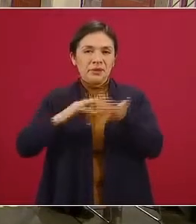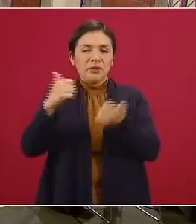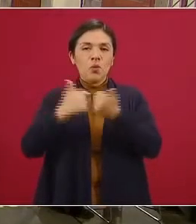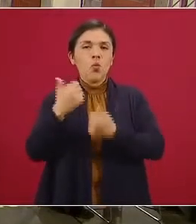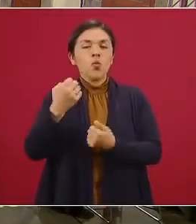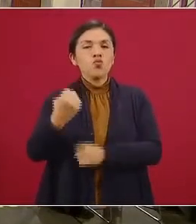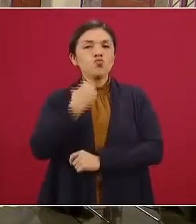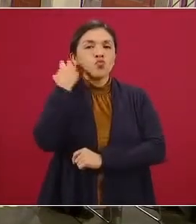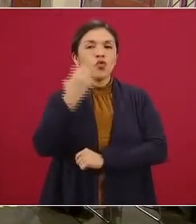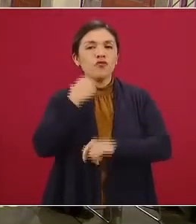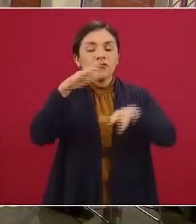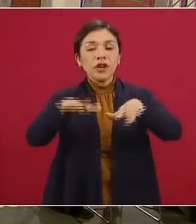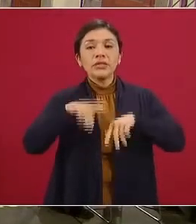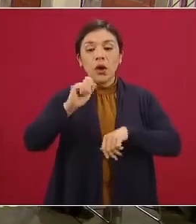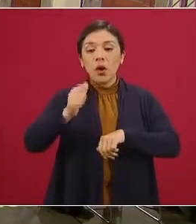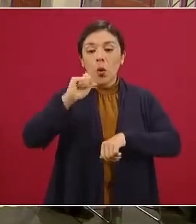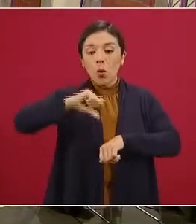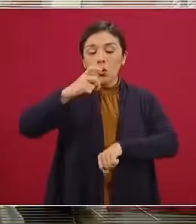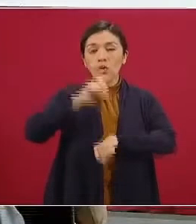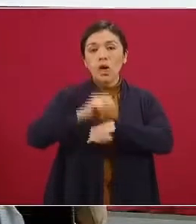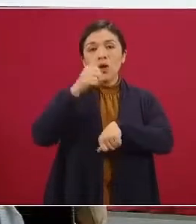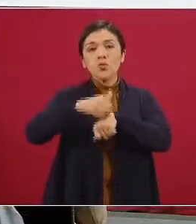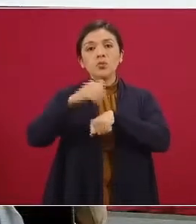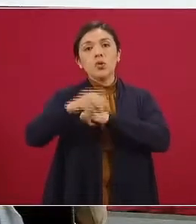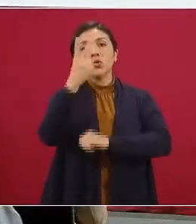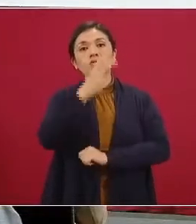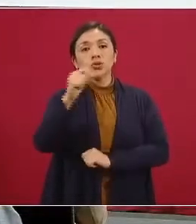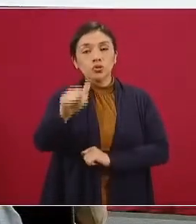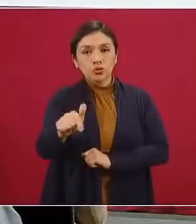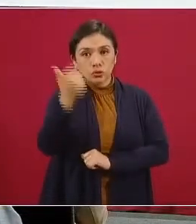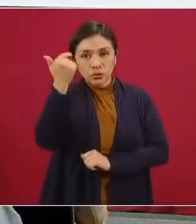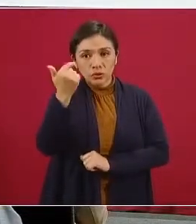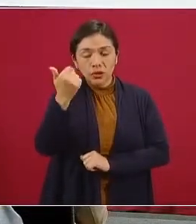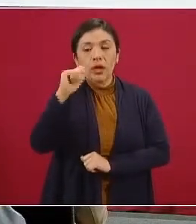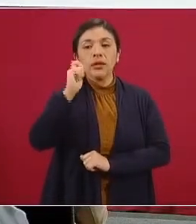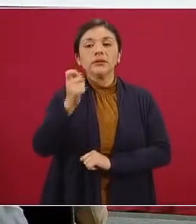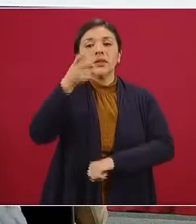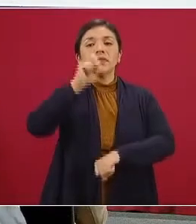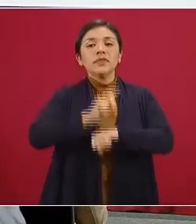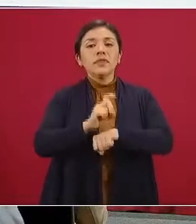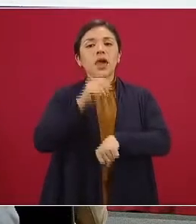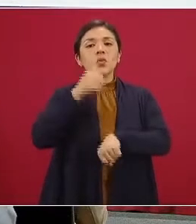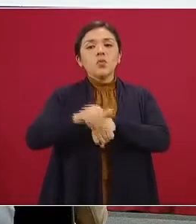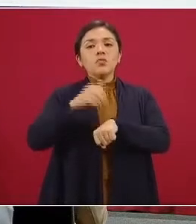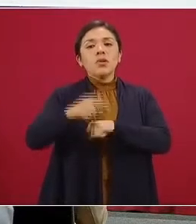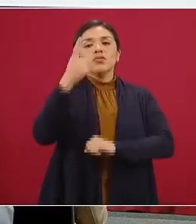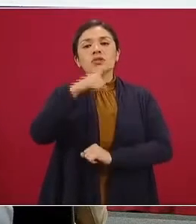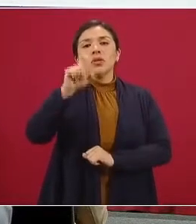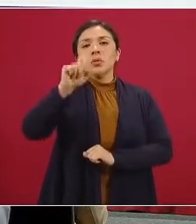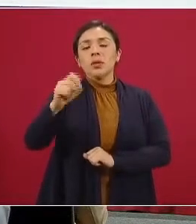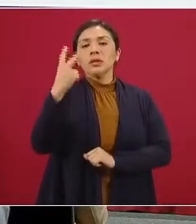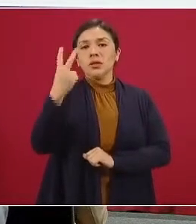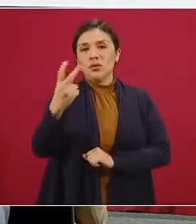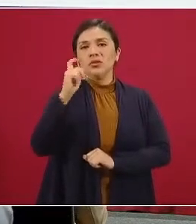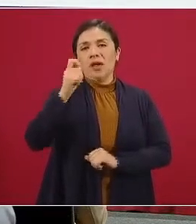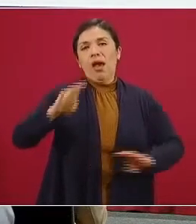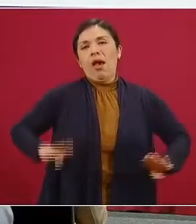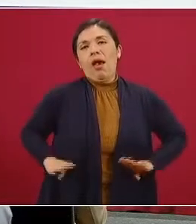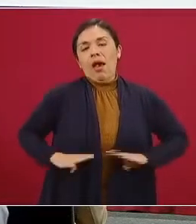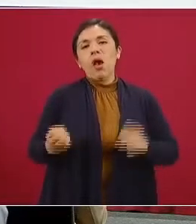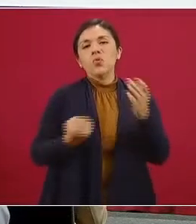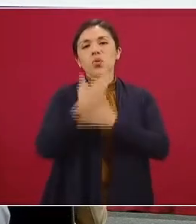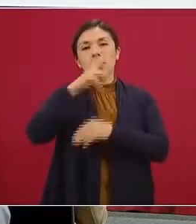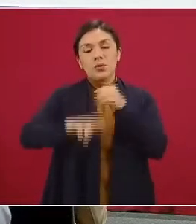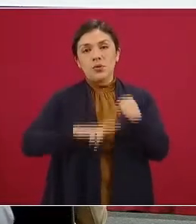conferencia vespertina número 212, en el día número también 122 de esta